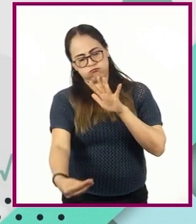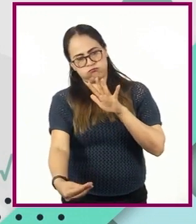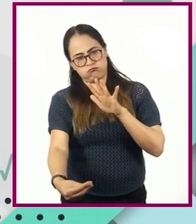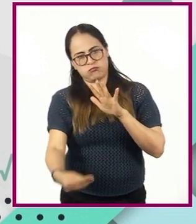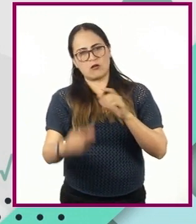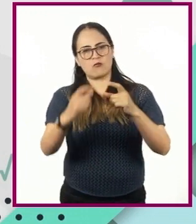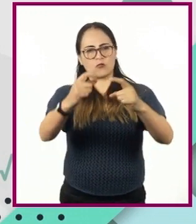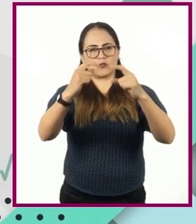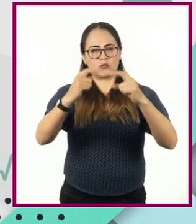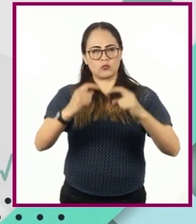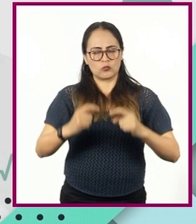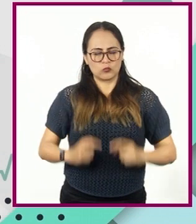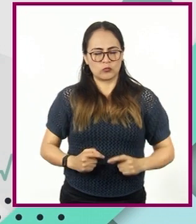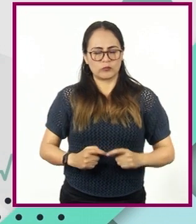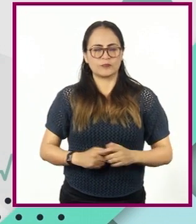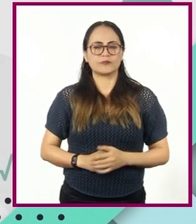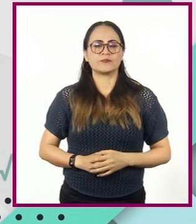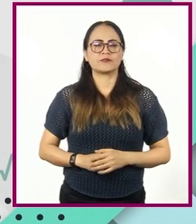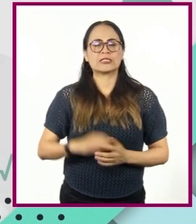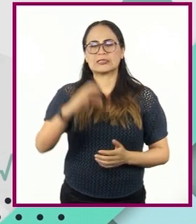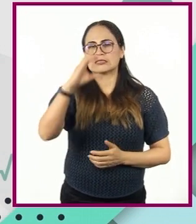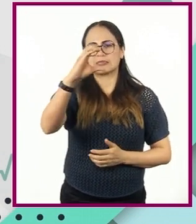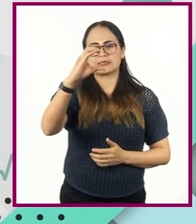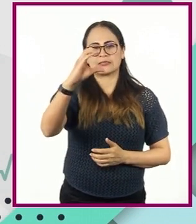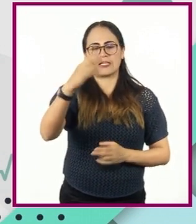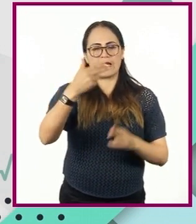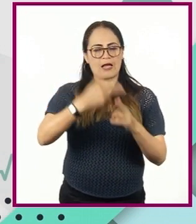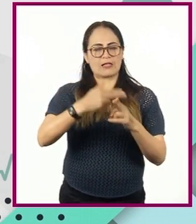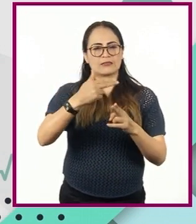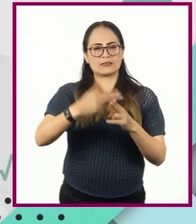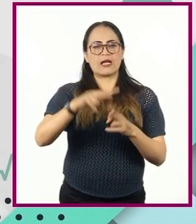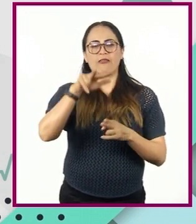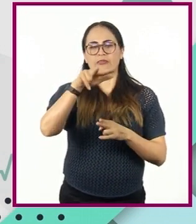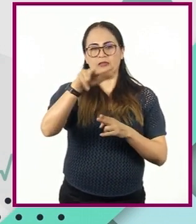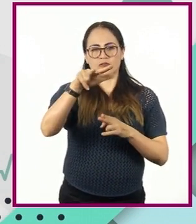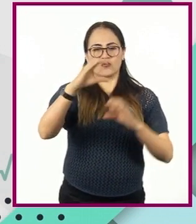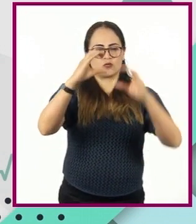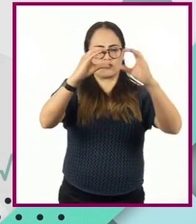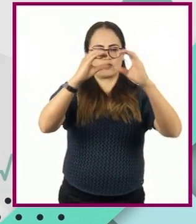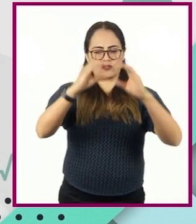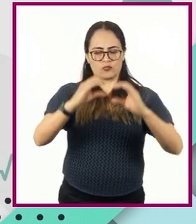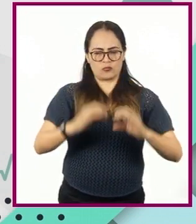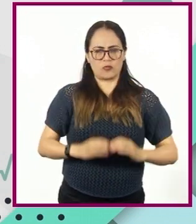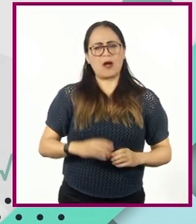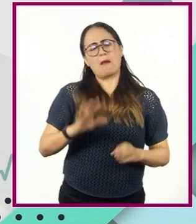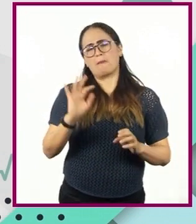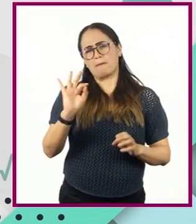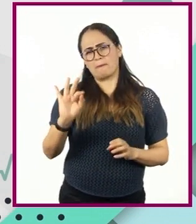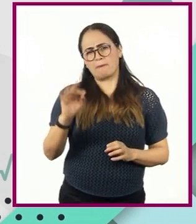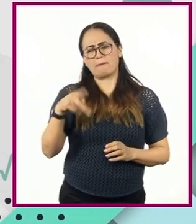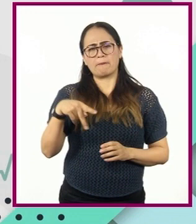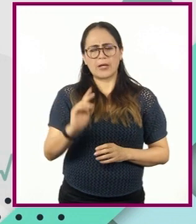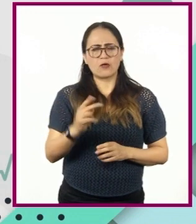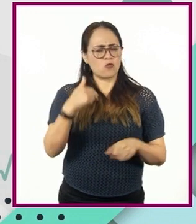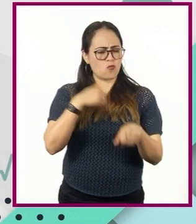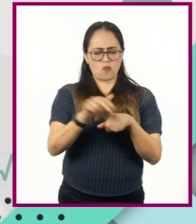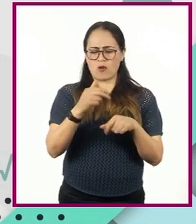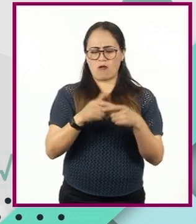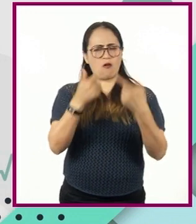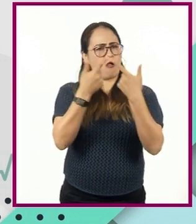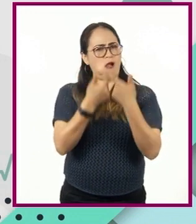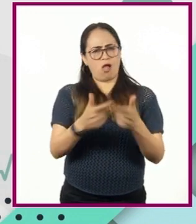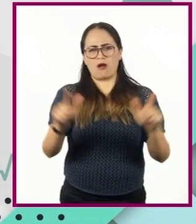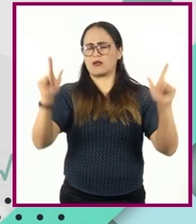la columna C, en este caso hasta 18, aunque puede extenderse hasta cualquier otro número, y con